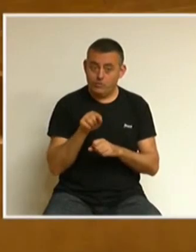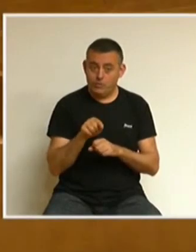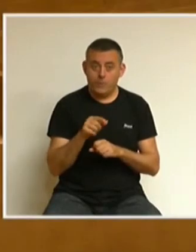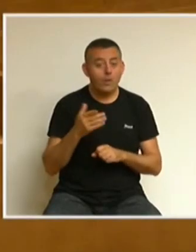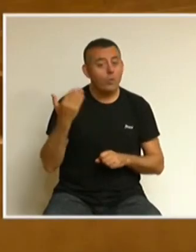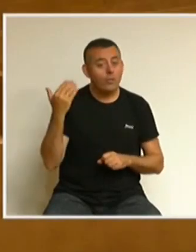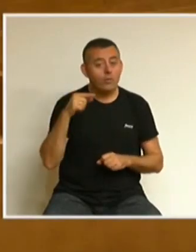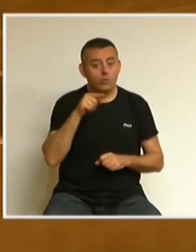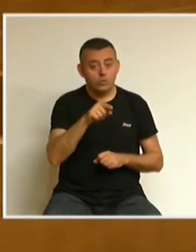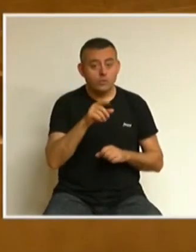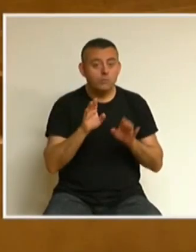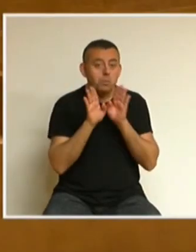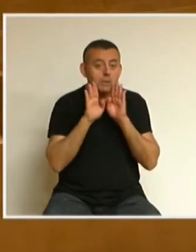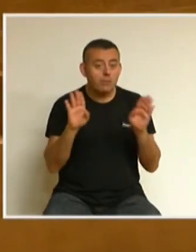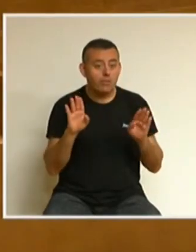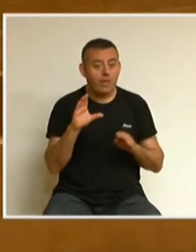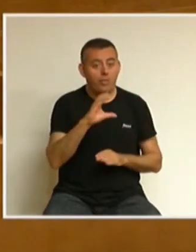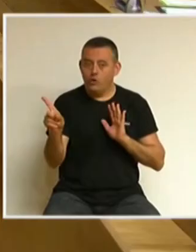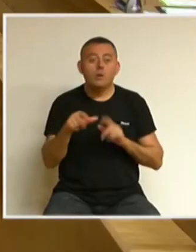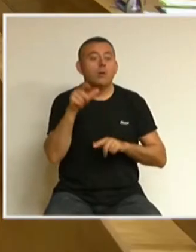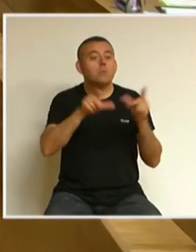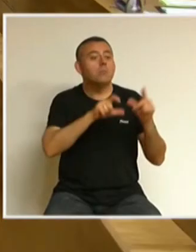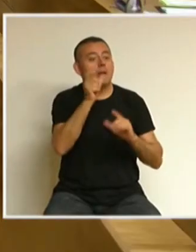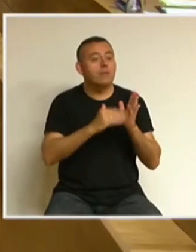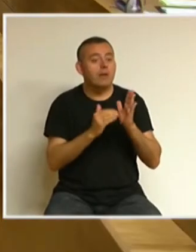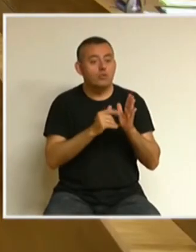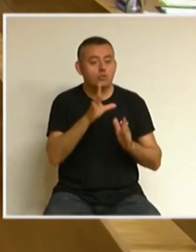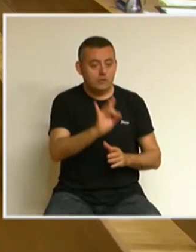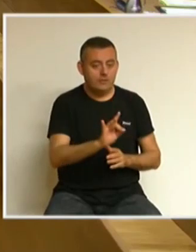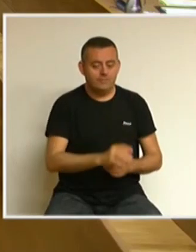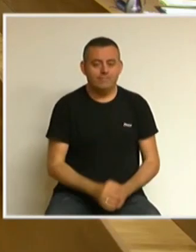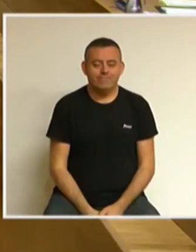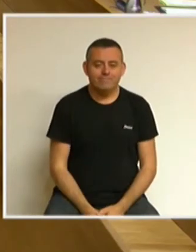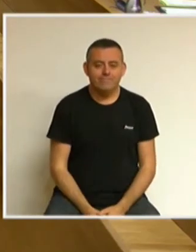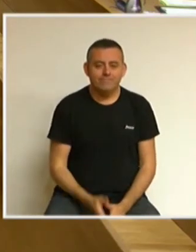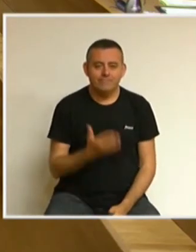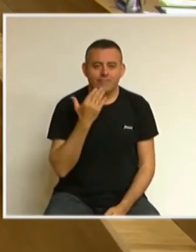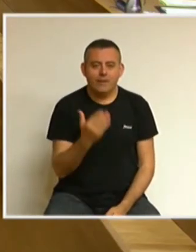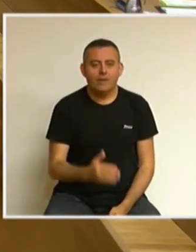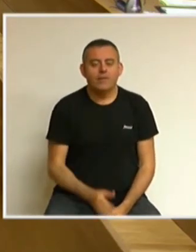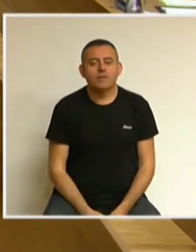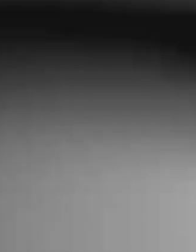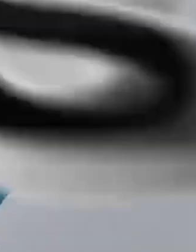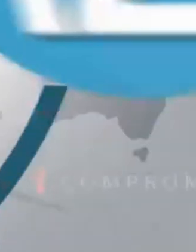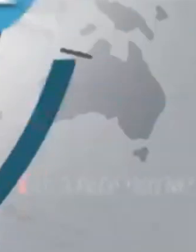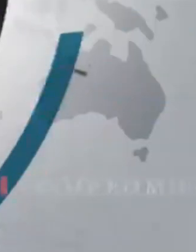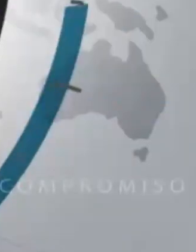que esta bonificación sería retroactiva desde el 28 de mayo, día de su victoria electoral.